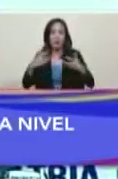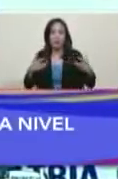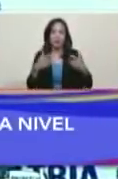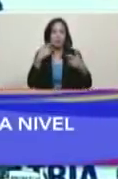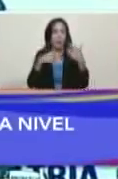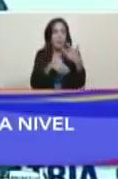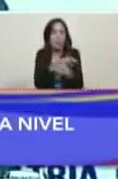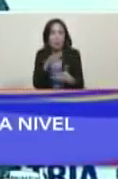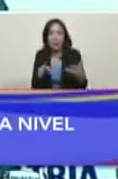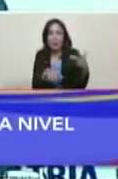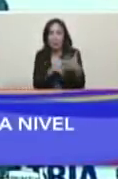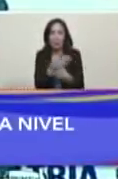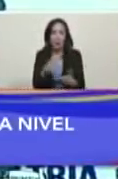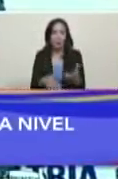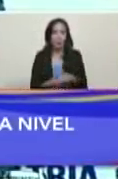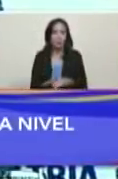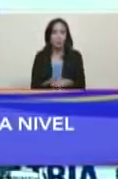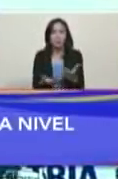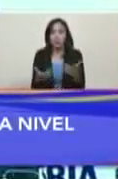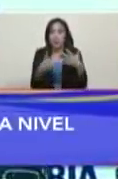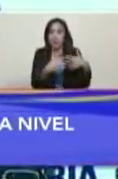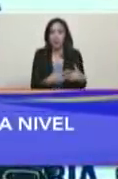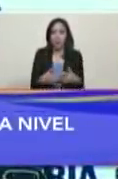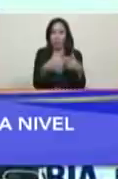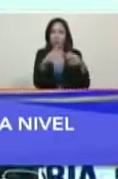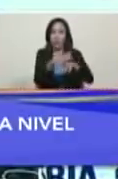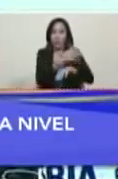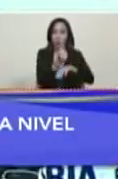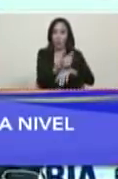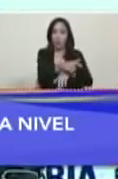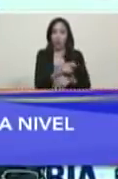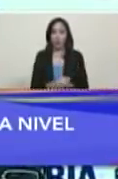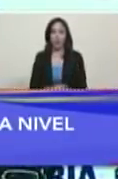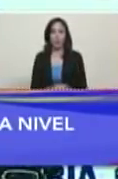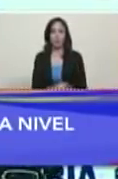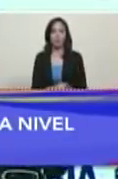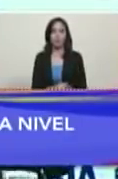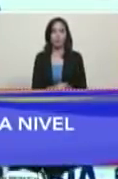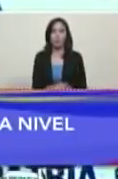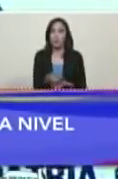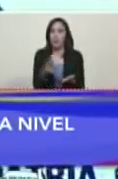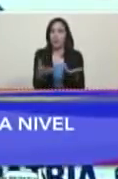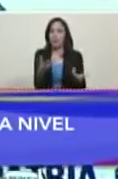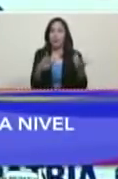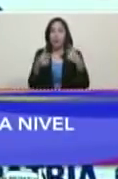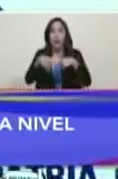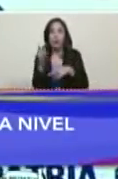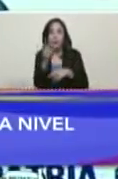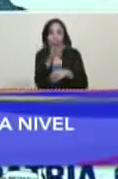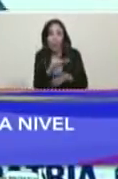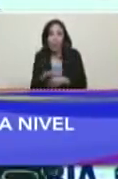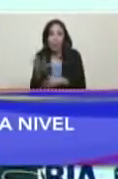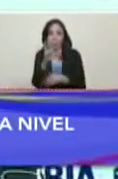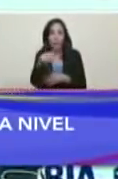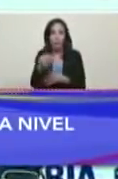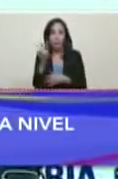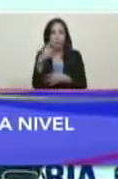caos. El imperialismo busca que Venezuela se divida y se enfrente entre sí